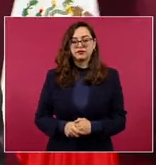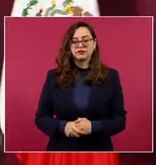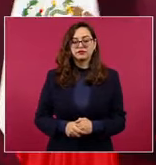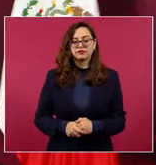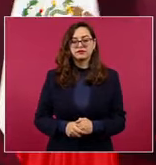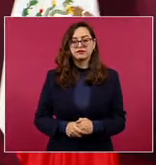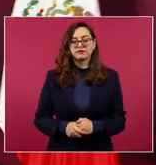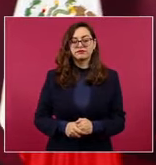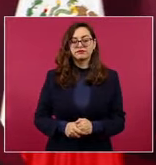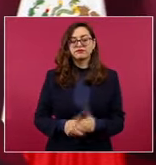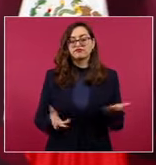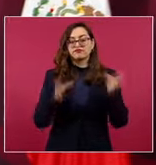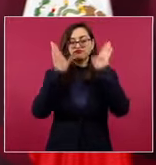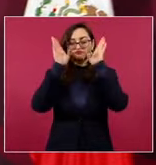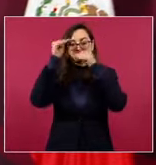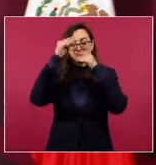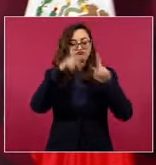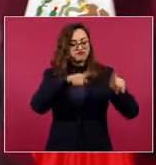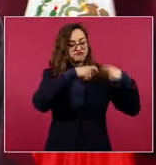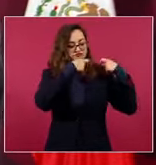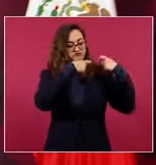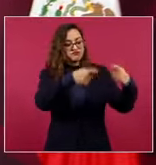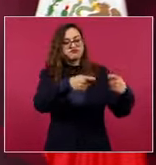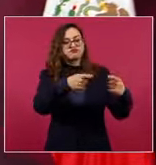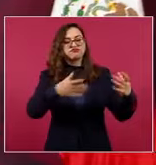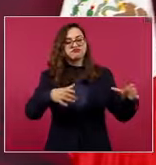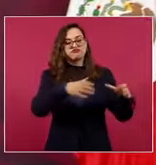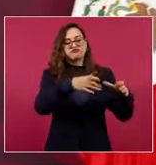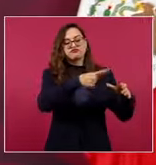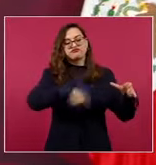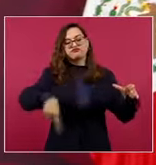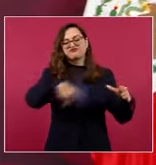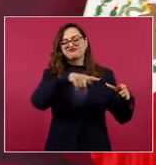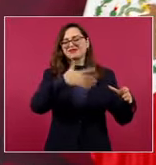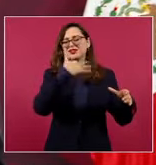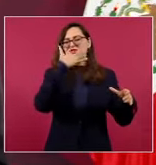Los conservadores son muy corruptos y muy hipócritas.